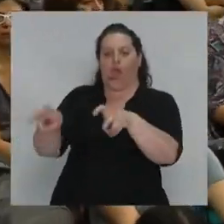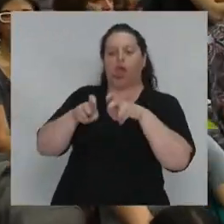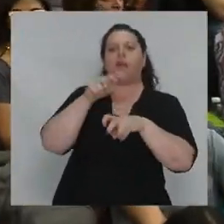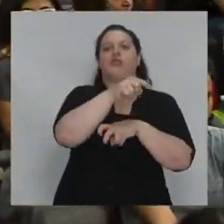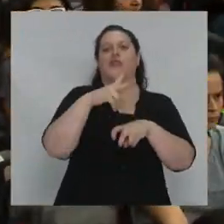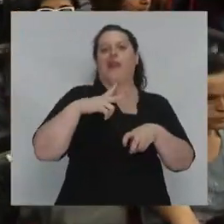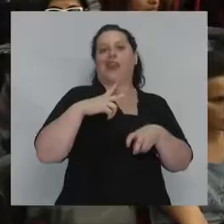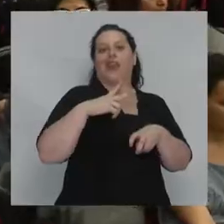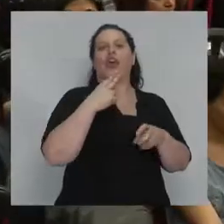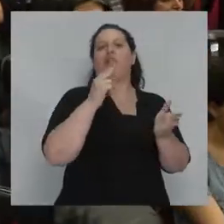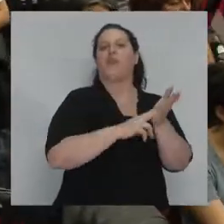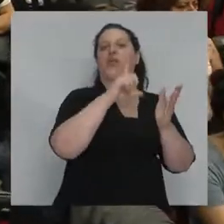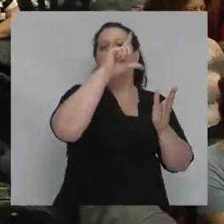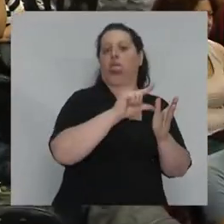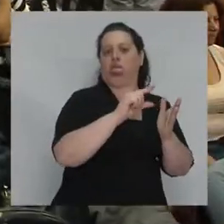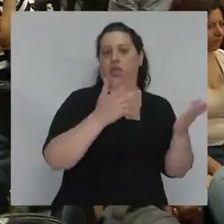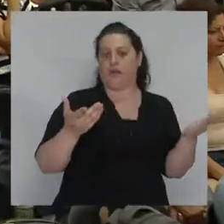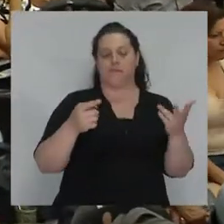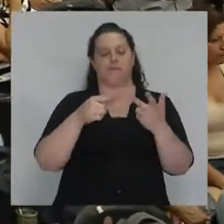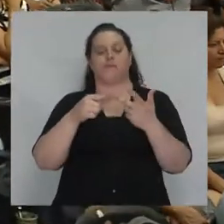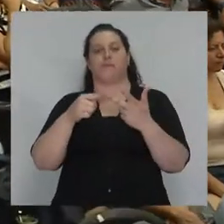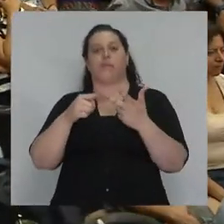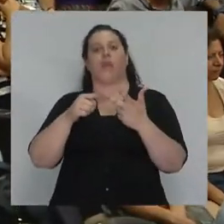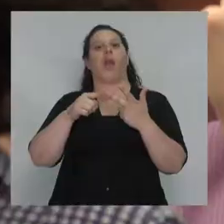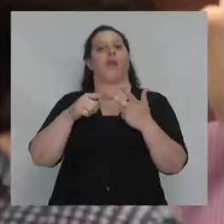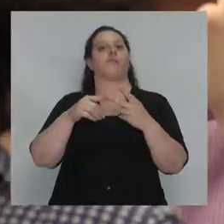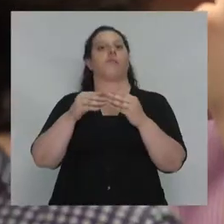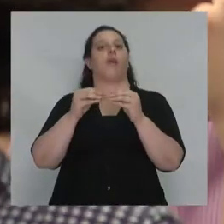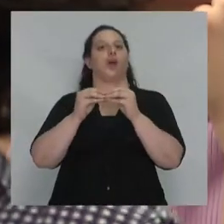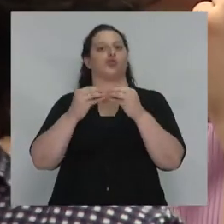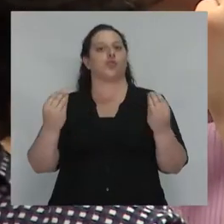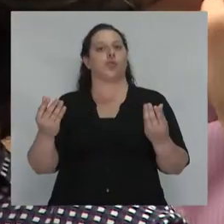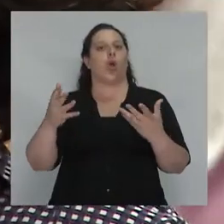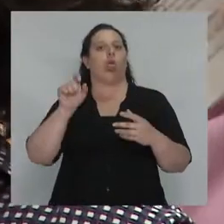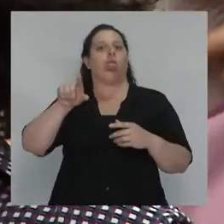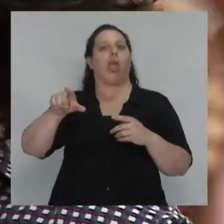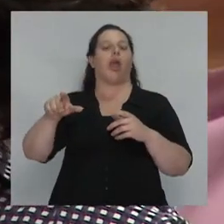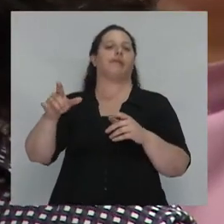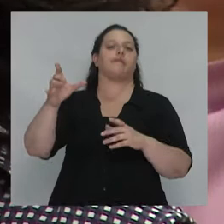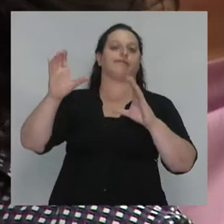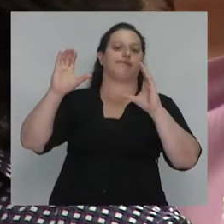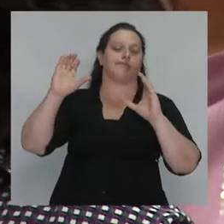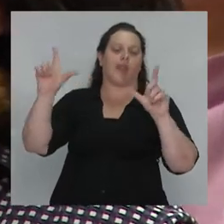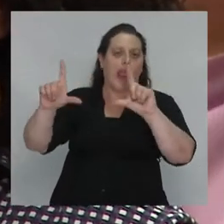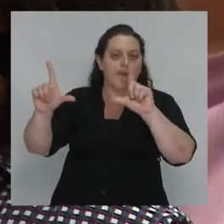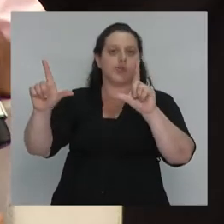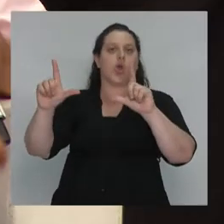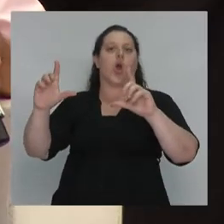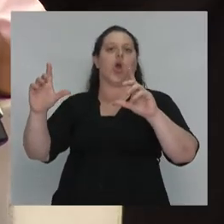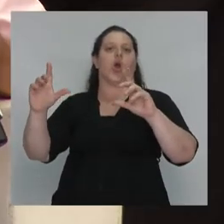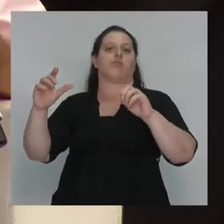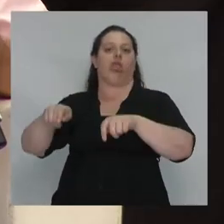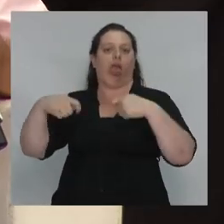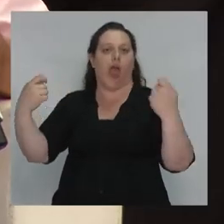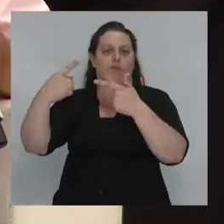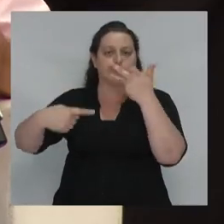es delicado de tratar porque es propiedad de los medios, que es el populismo anticorrupción. La gente